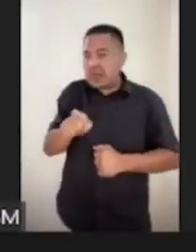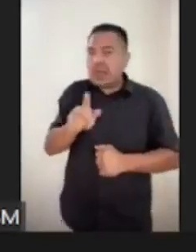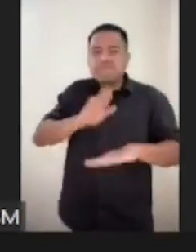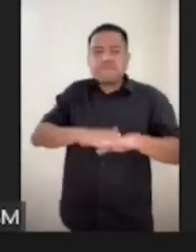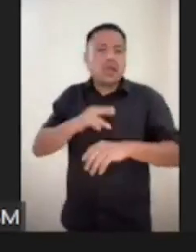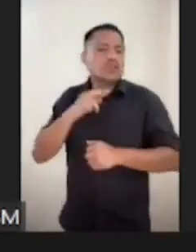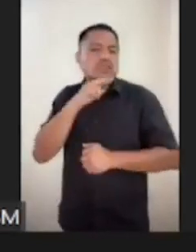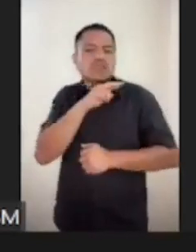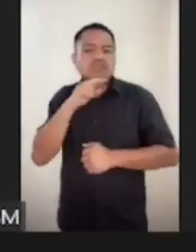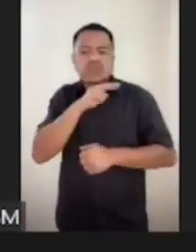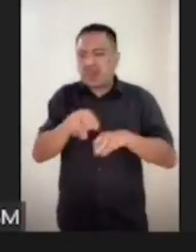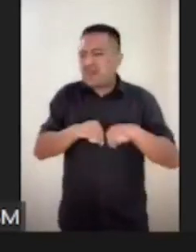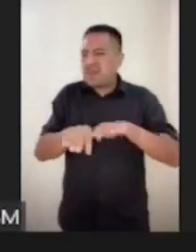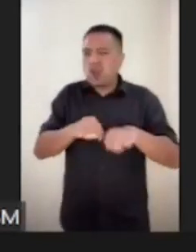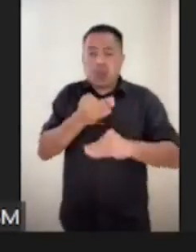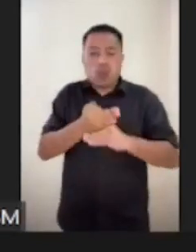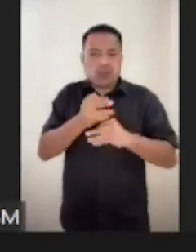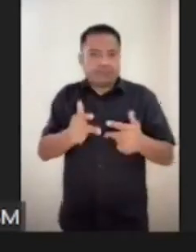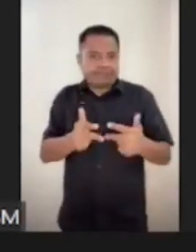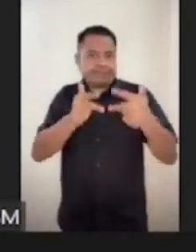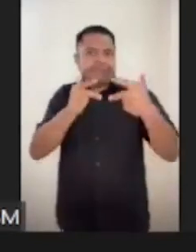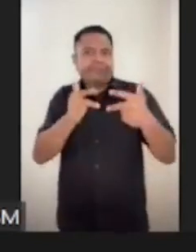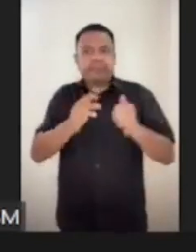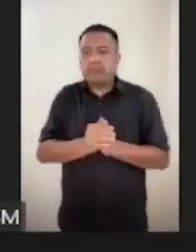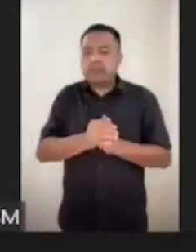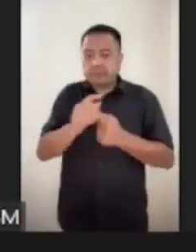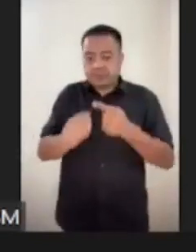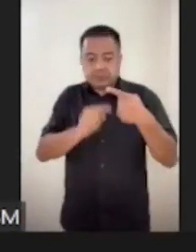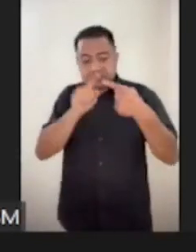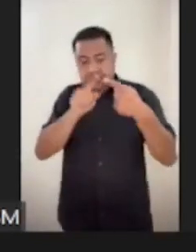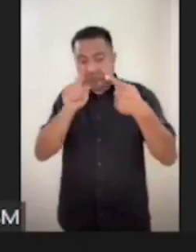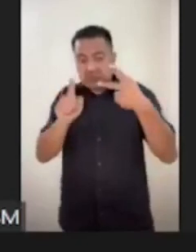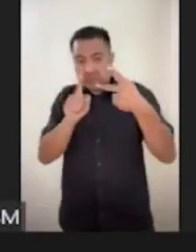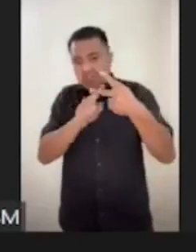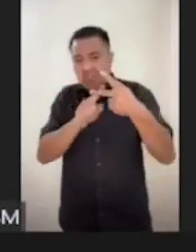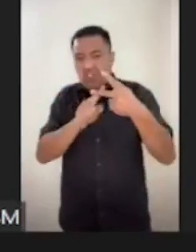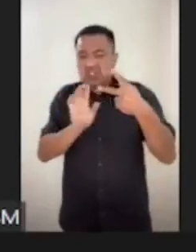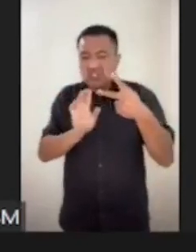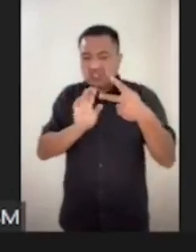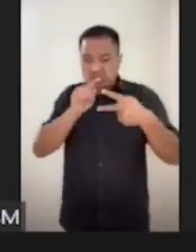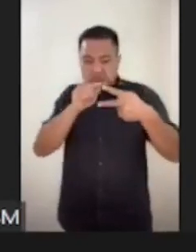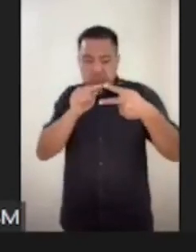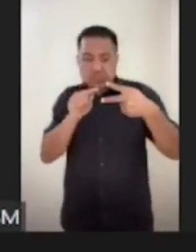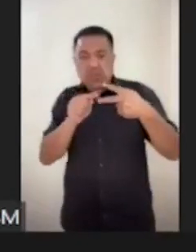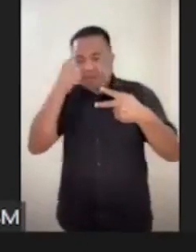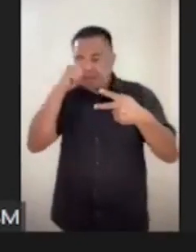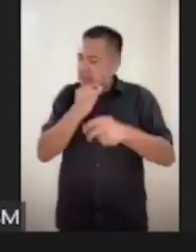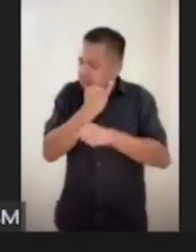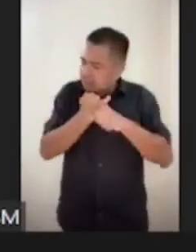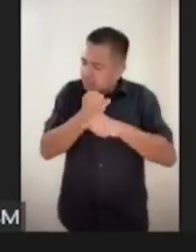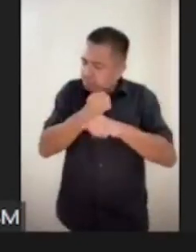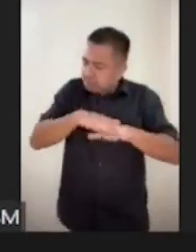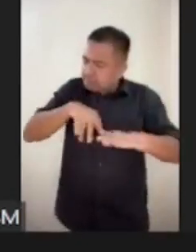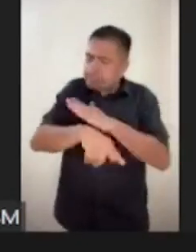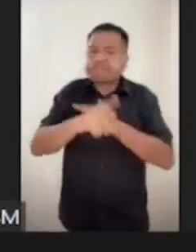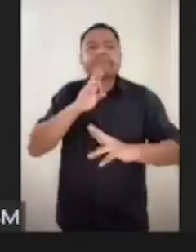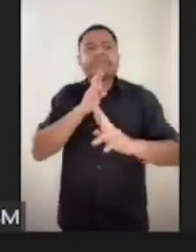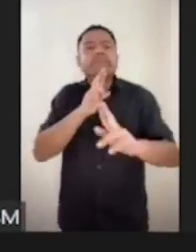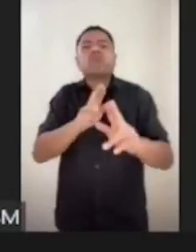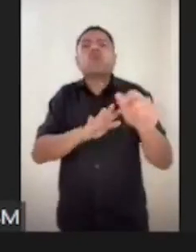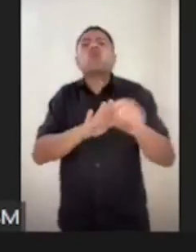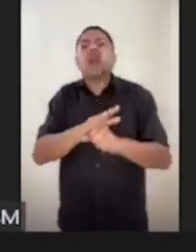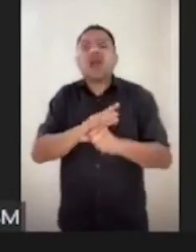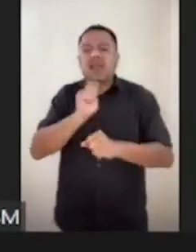los trabajos de esta sesión. Los dos primeros asuntos listados para analizar y resolver corresponden a